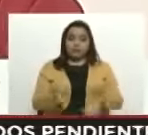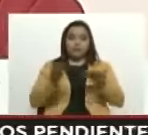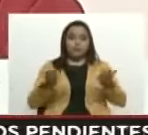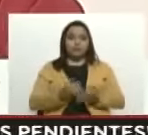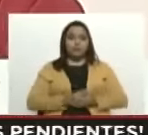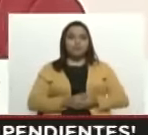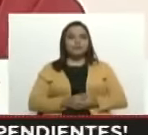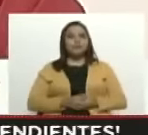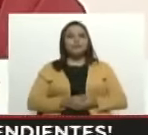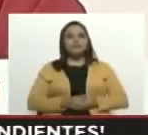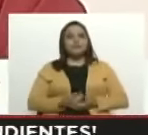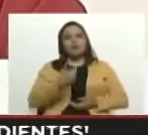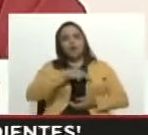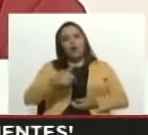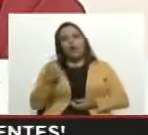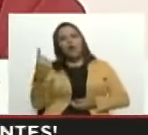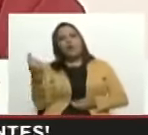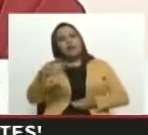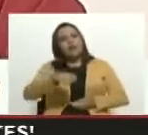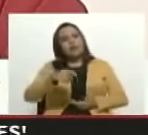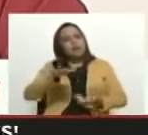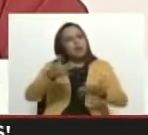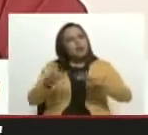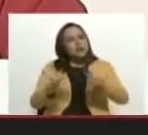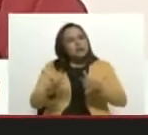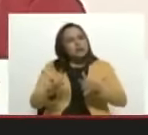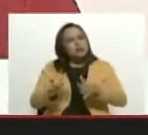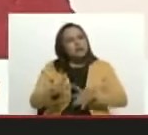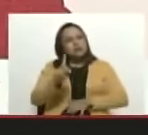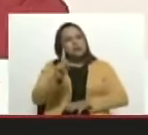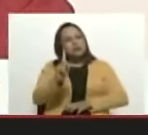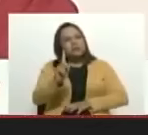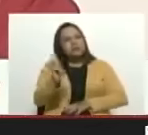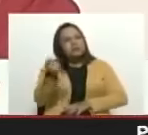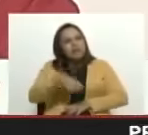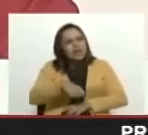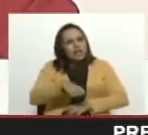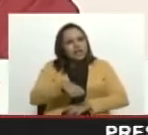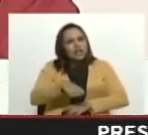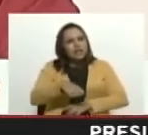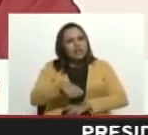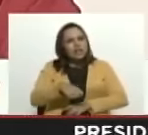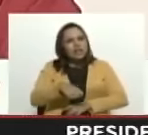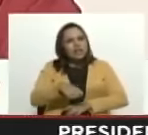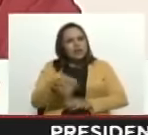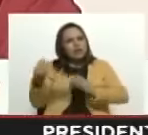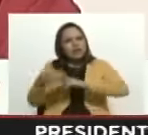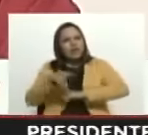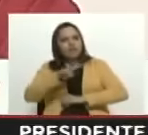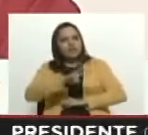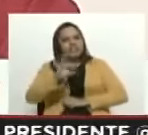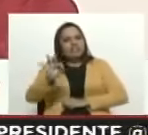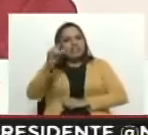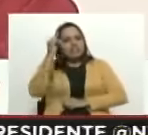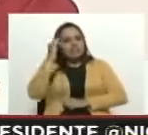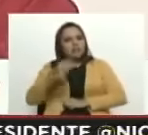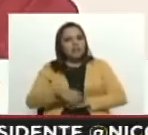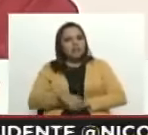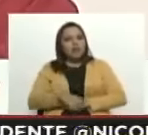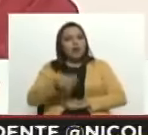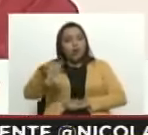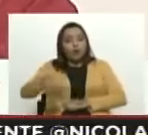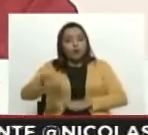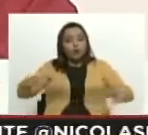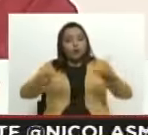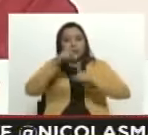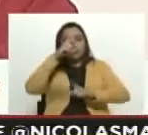Vamos a tener un mes prácticamente, mes y... ¿Hoy es qué? Hoy es 23. Hoy está cumpliendo año Julio León